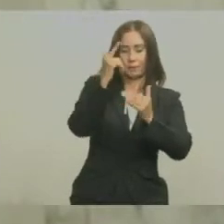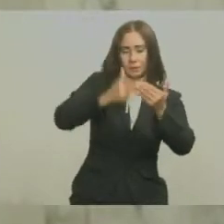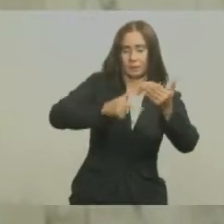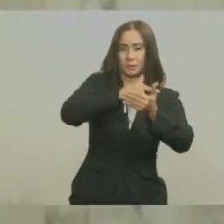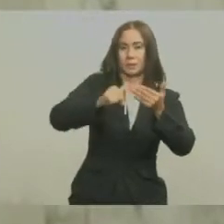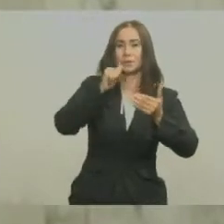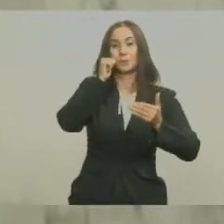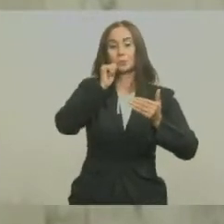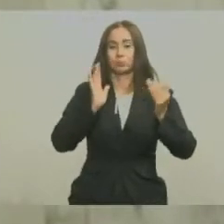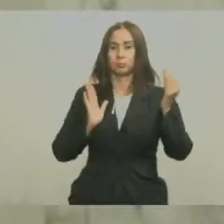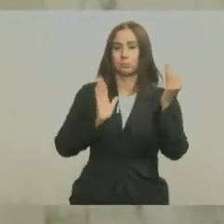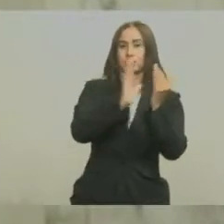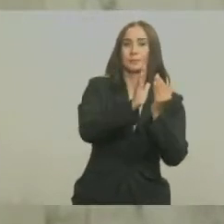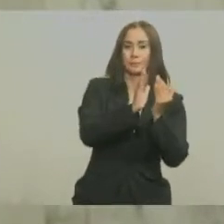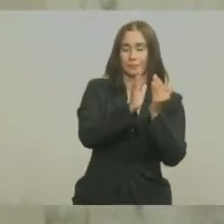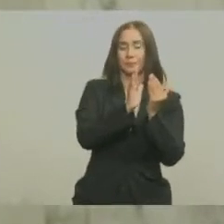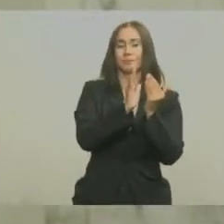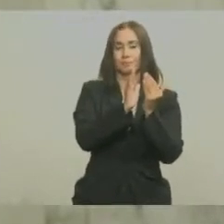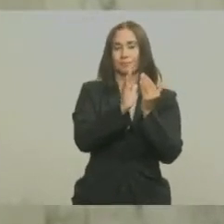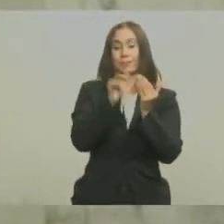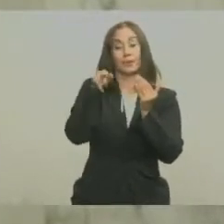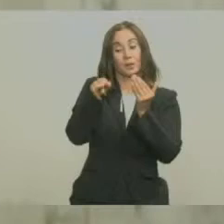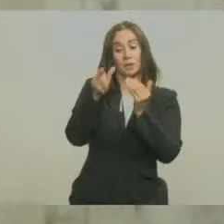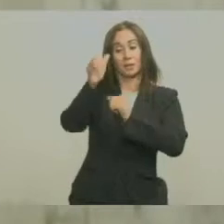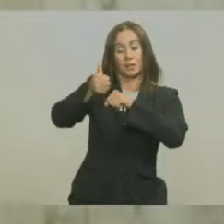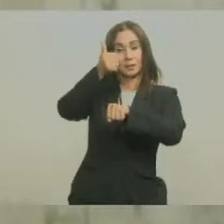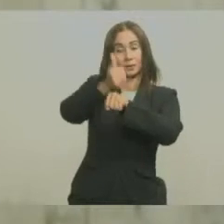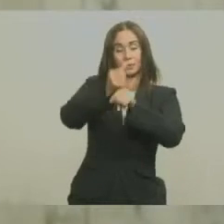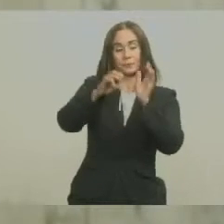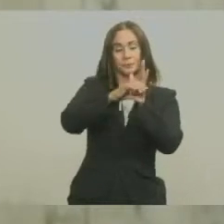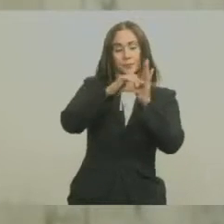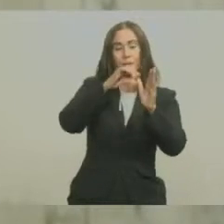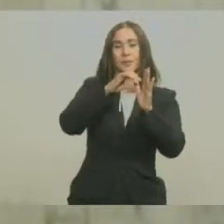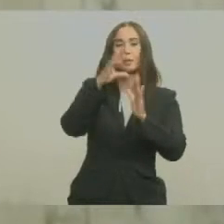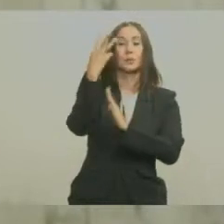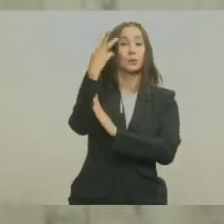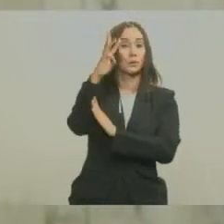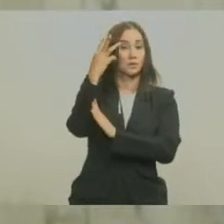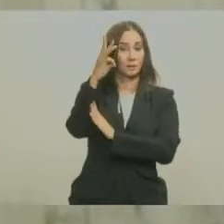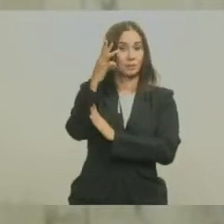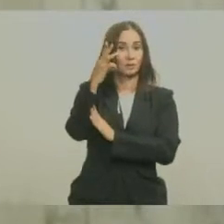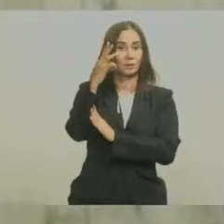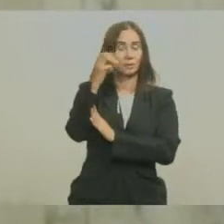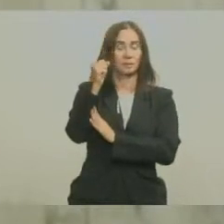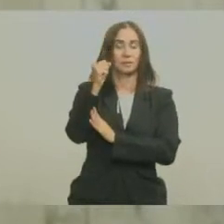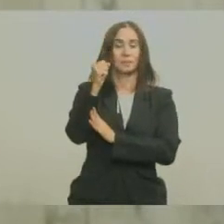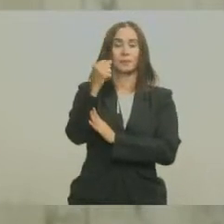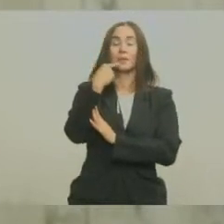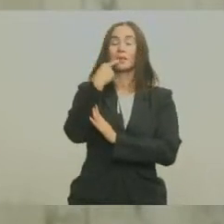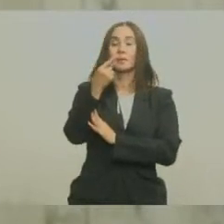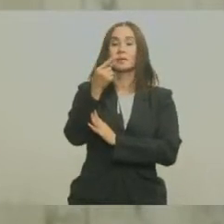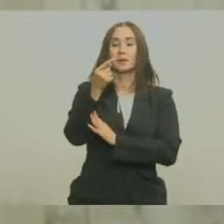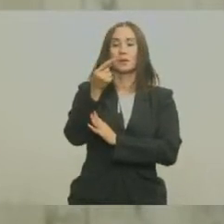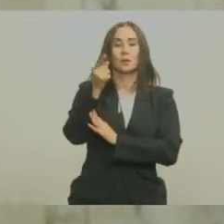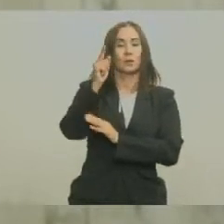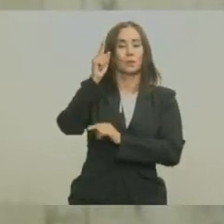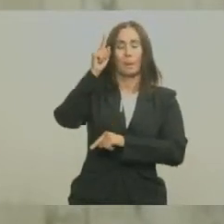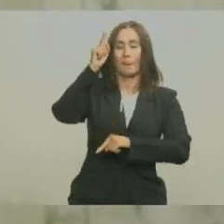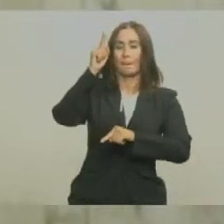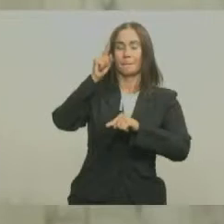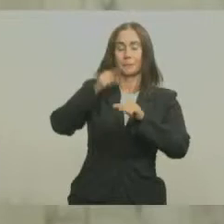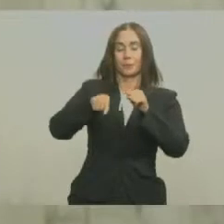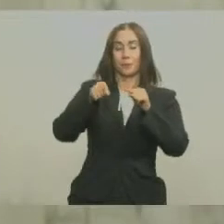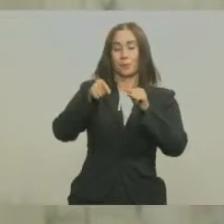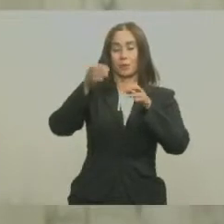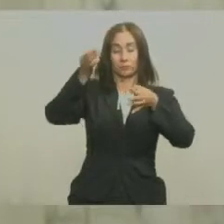mujer, la cual estableció en su artículo 16, inciso 2, cito, no tendrán ningún